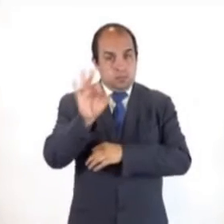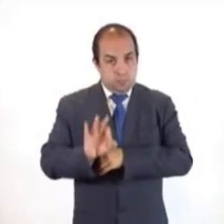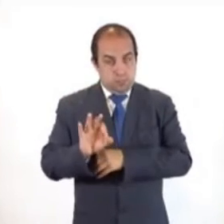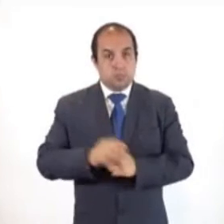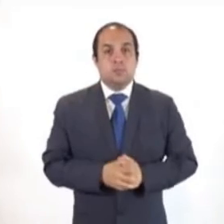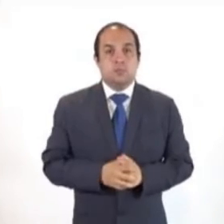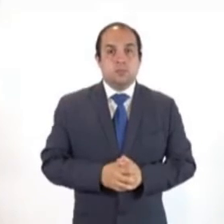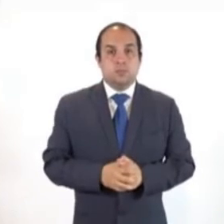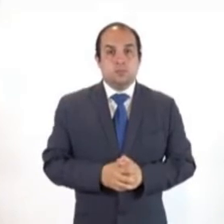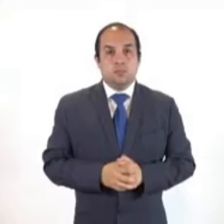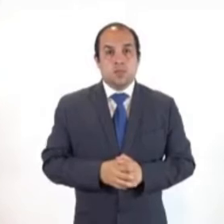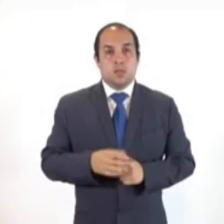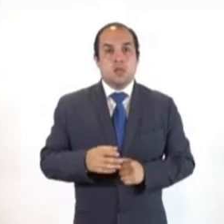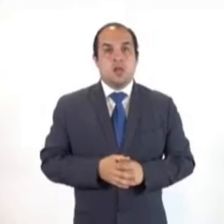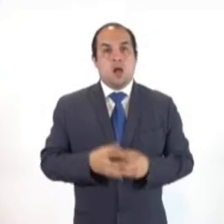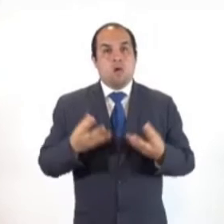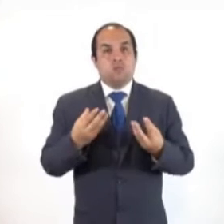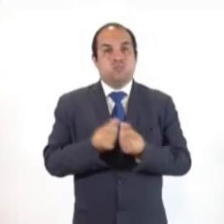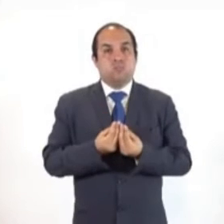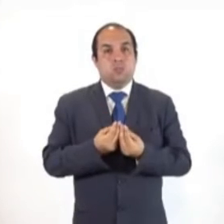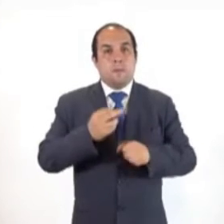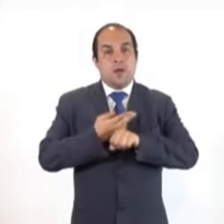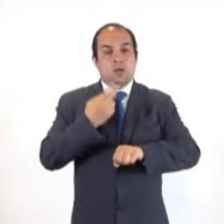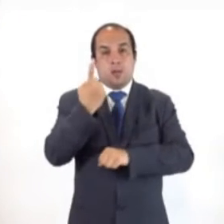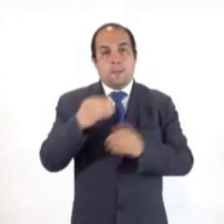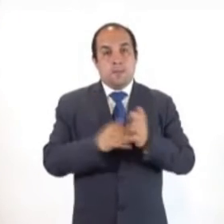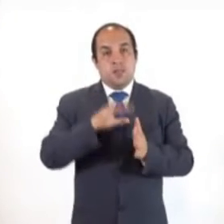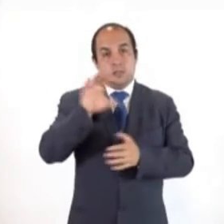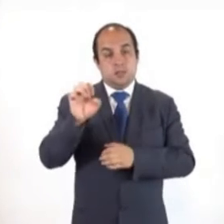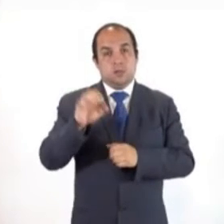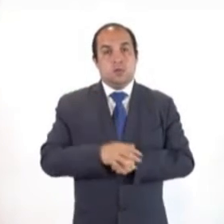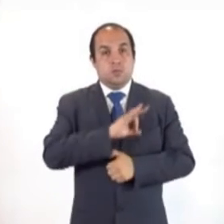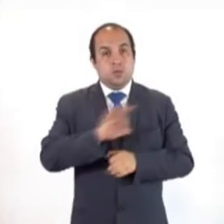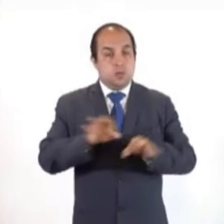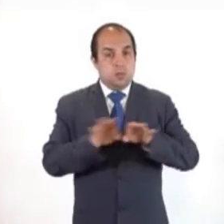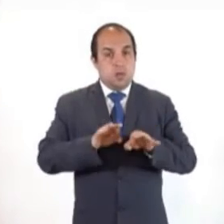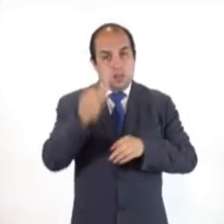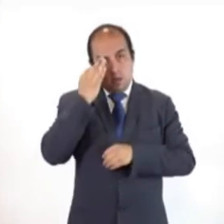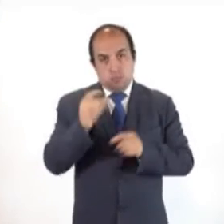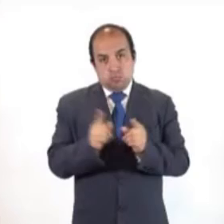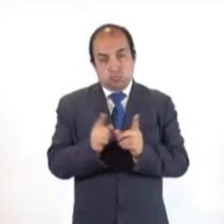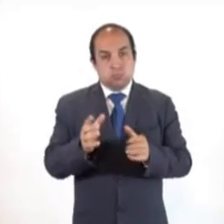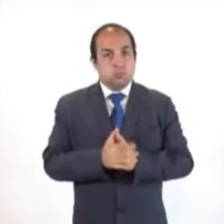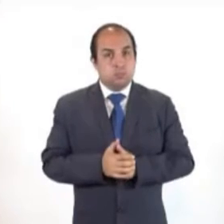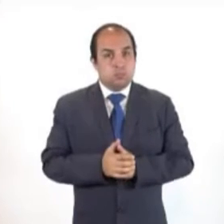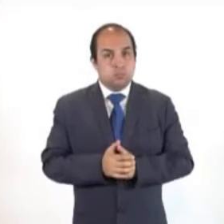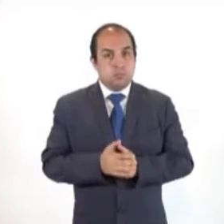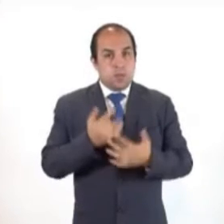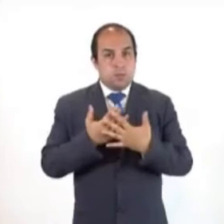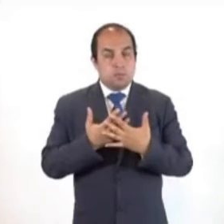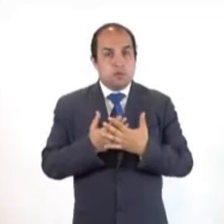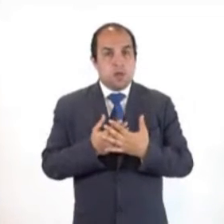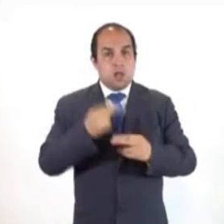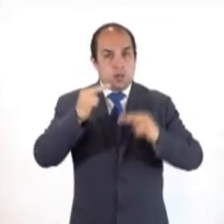30%, y si el aforo es mayor a 1.500, podrán operar temporalmente, por supuesto, en espera de